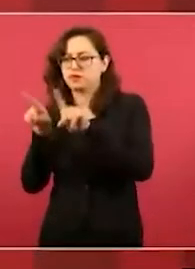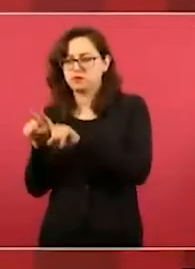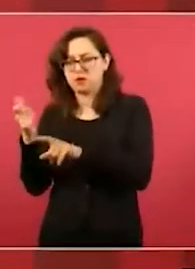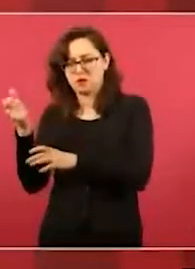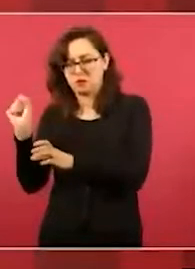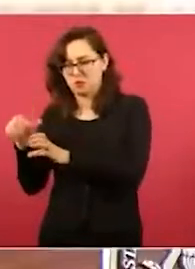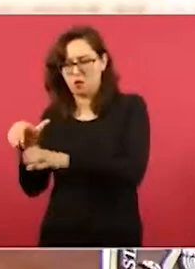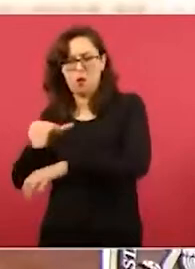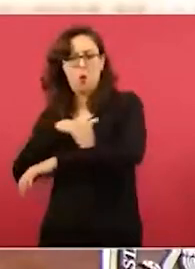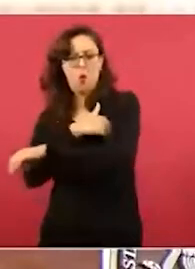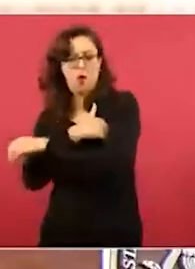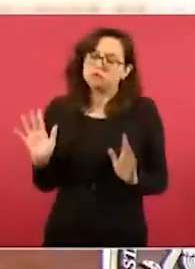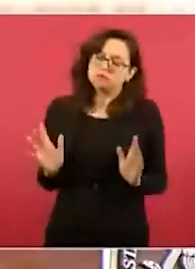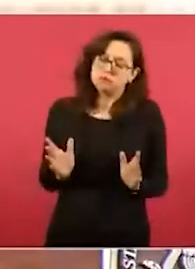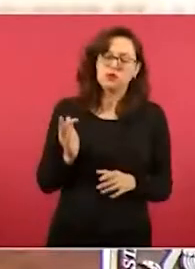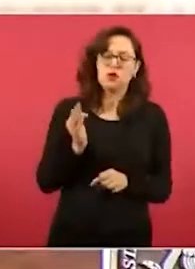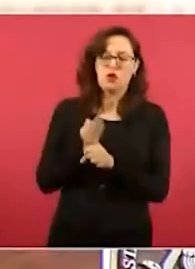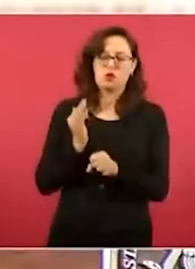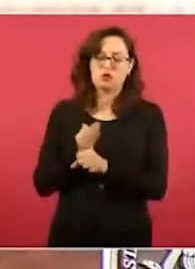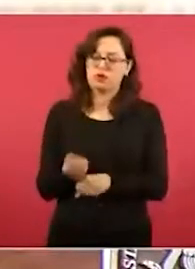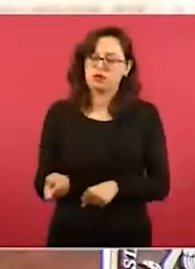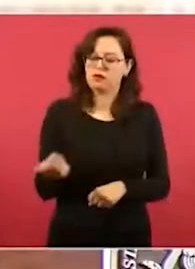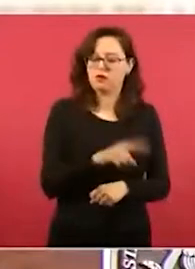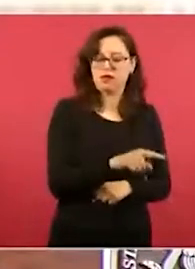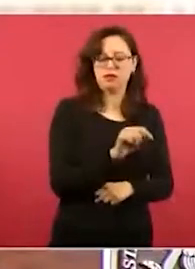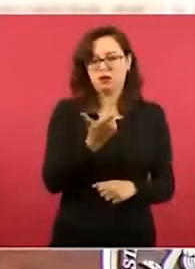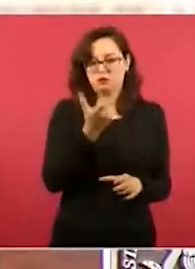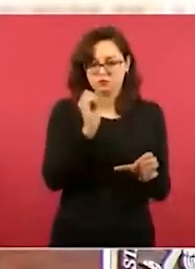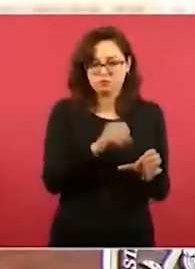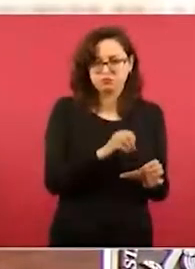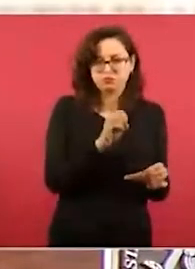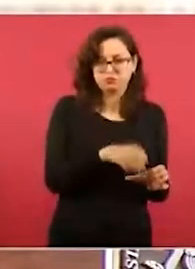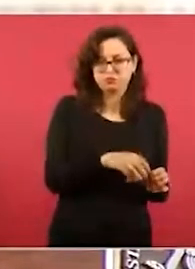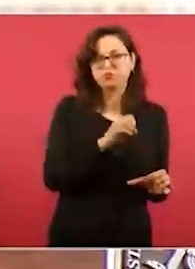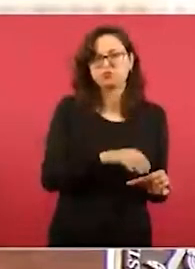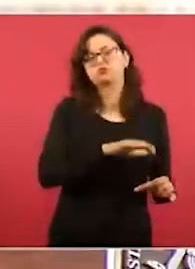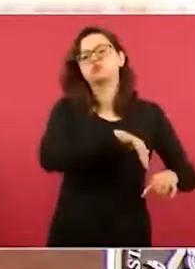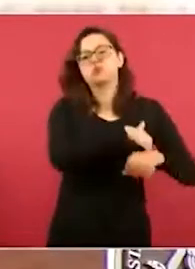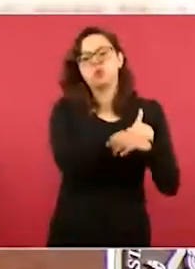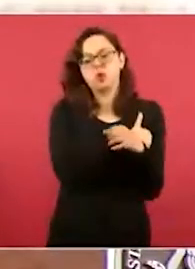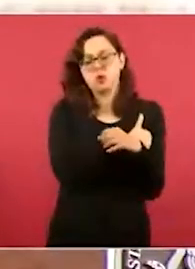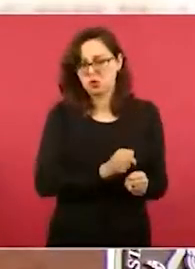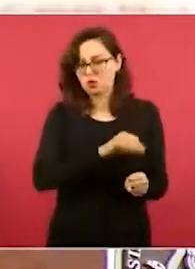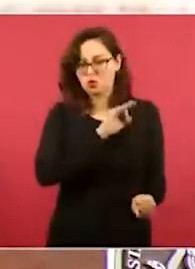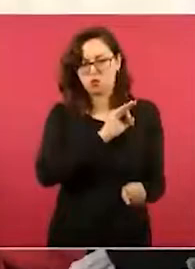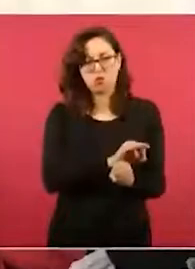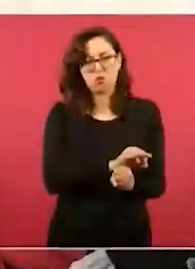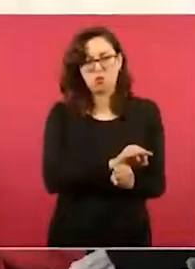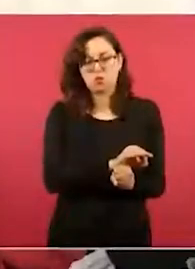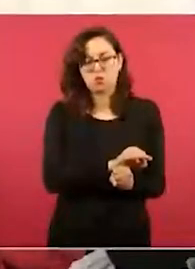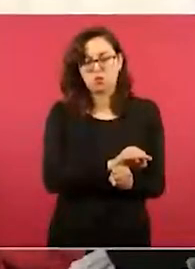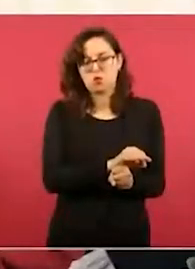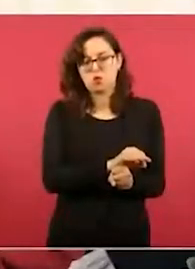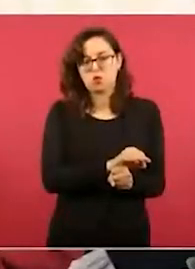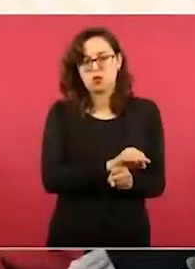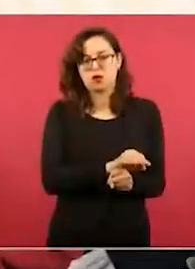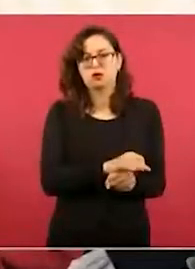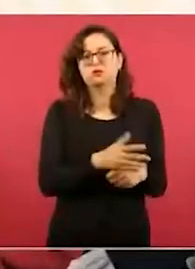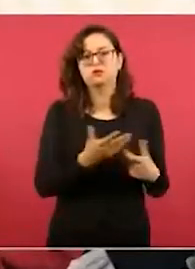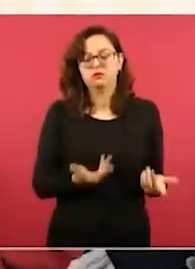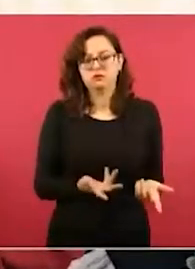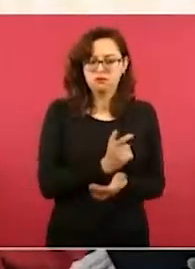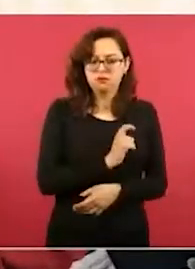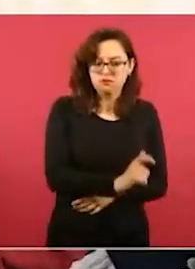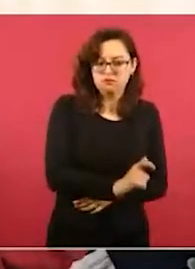telecom, para que la gente pueda ahorrar en la financiera del bienestar, porque se les va a dar toda la garantía, y buscando que se les